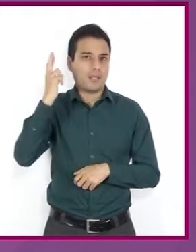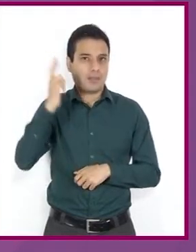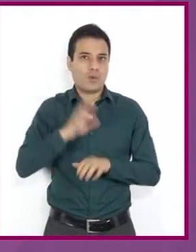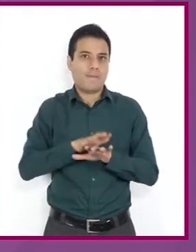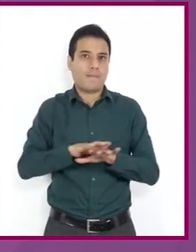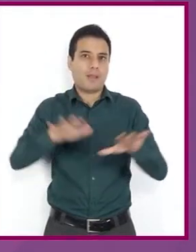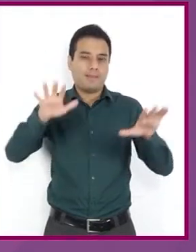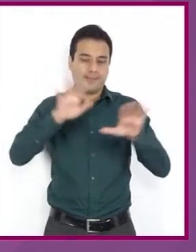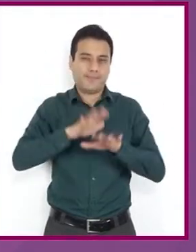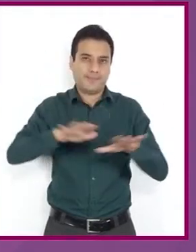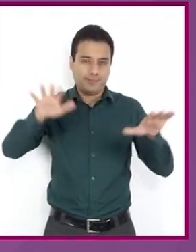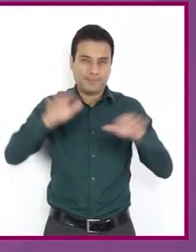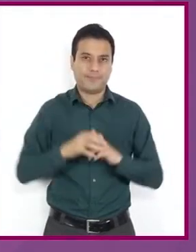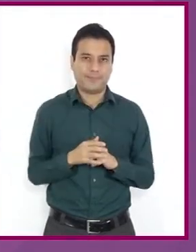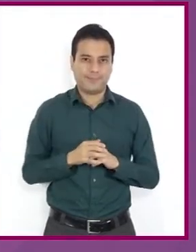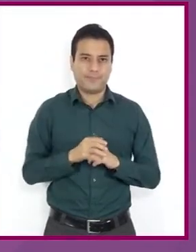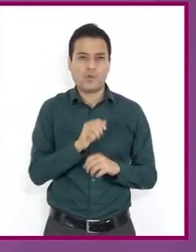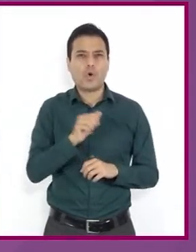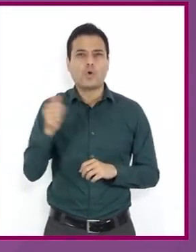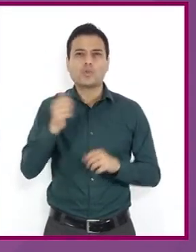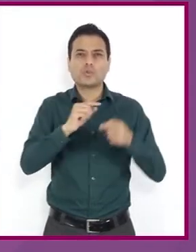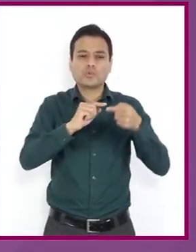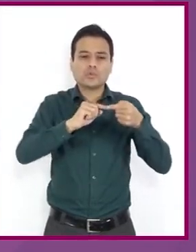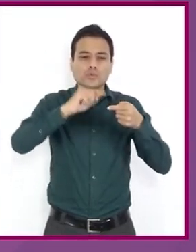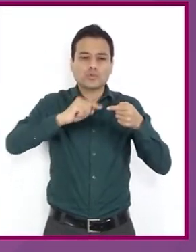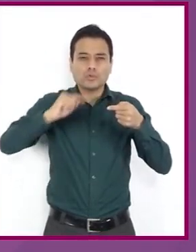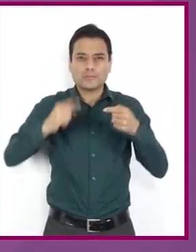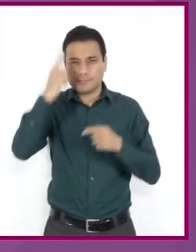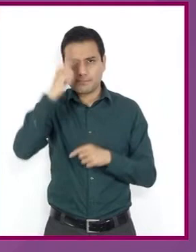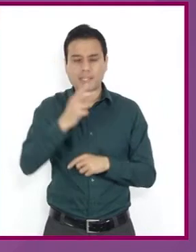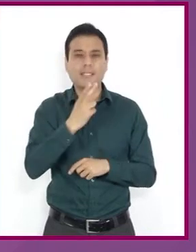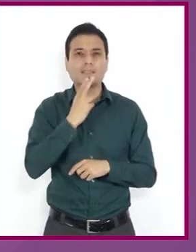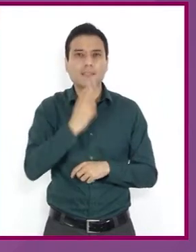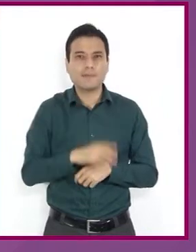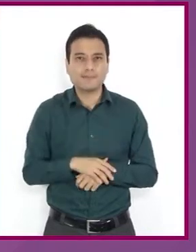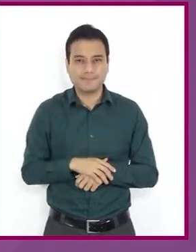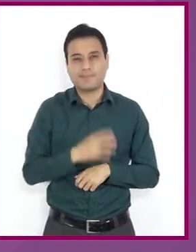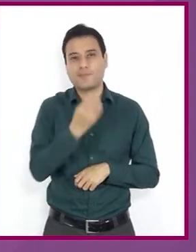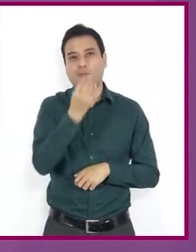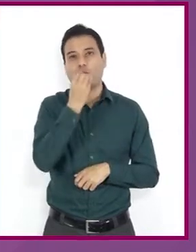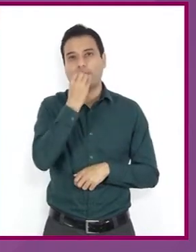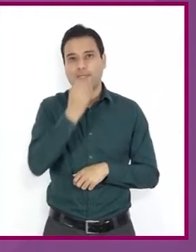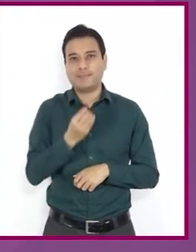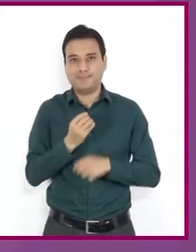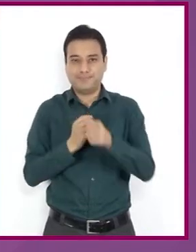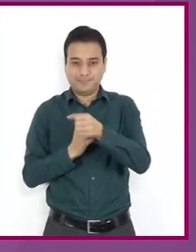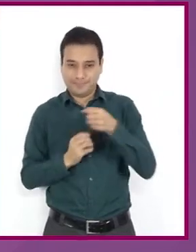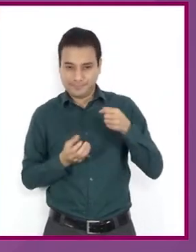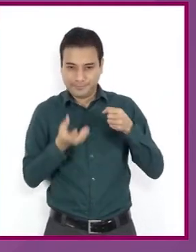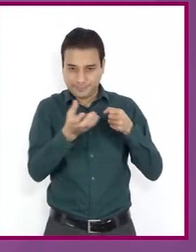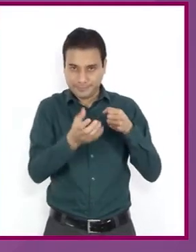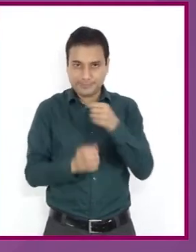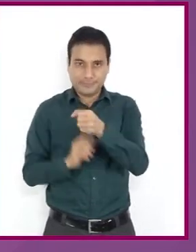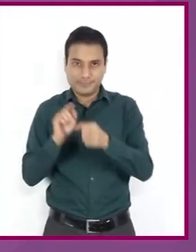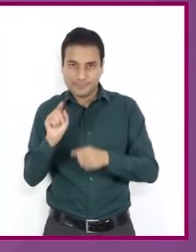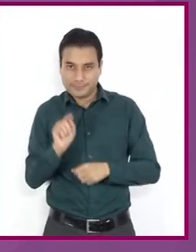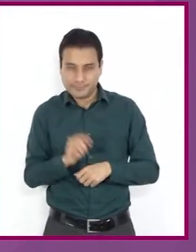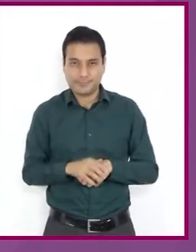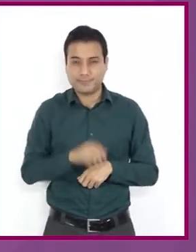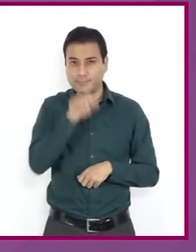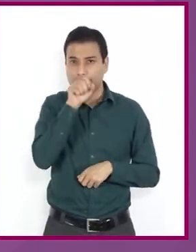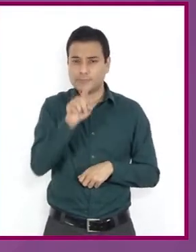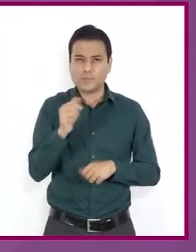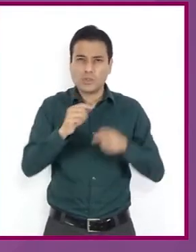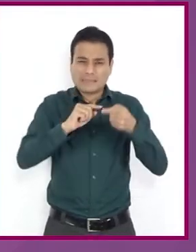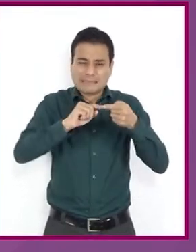radiofónicas. Otras ondas de menor longitud se utilizan para calentar alimentos. Y ondas de longitud aún